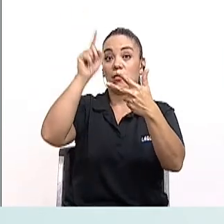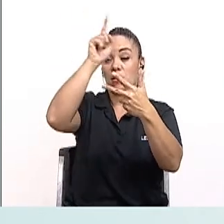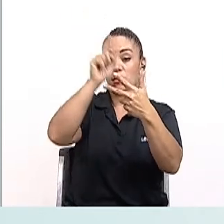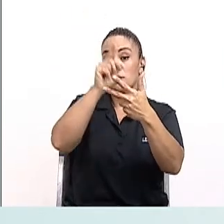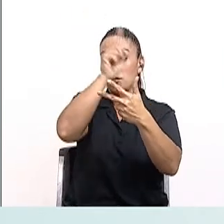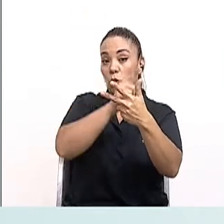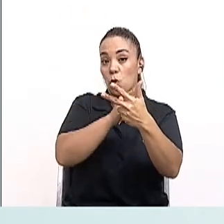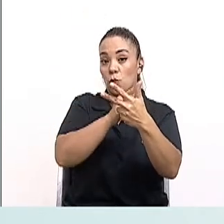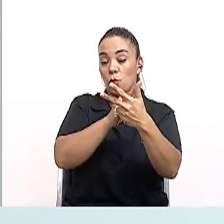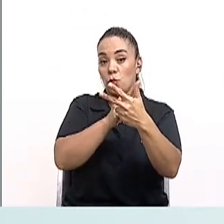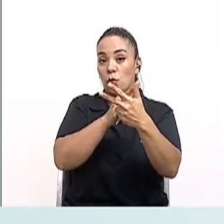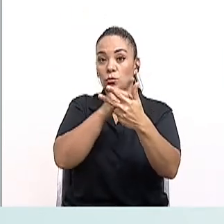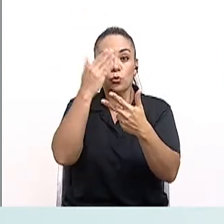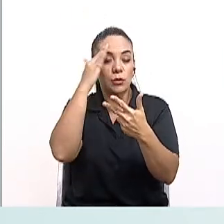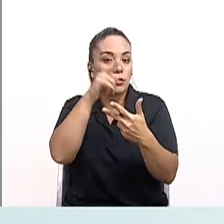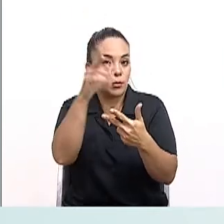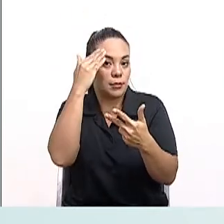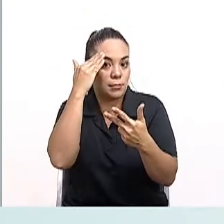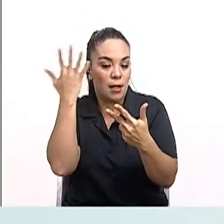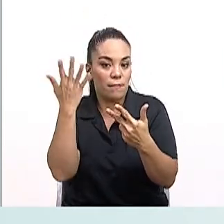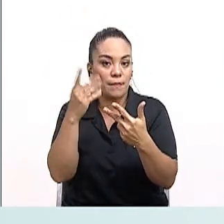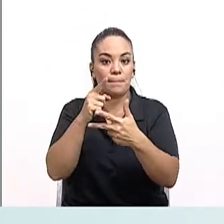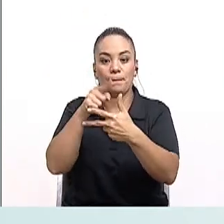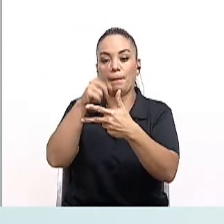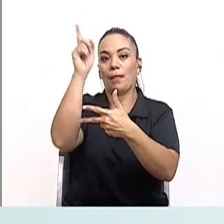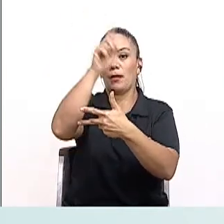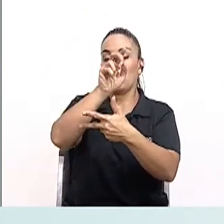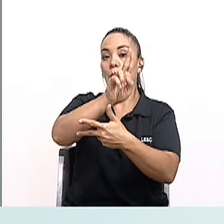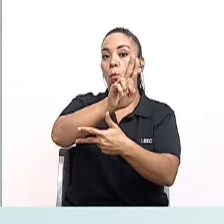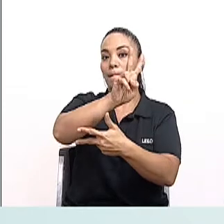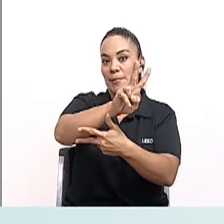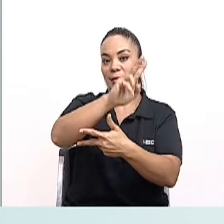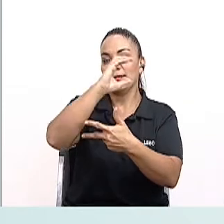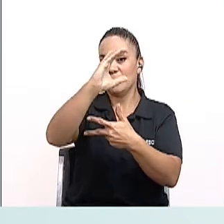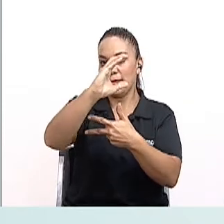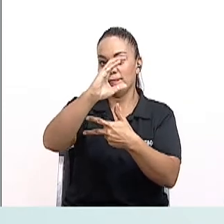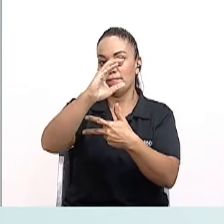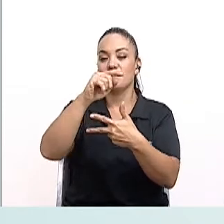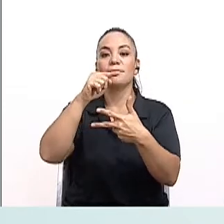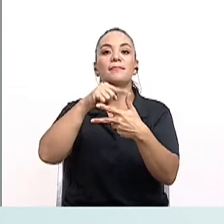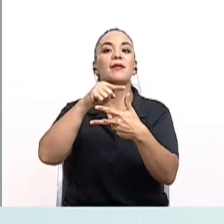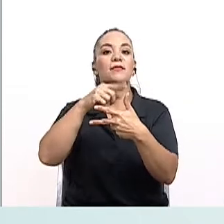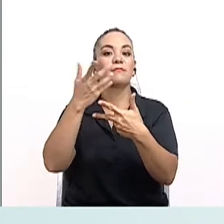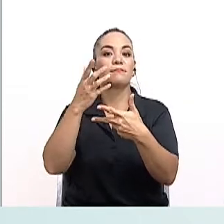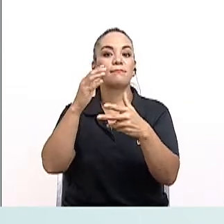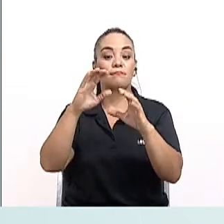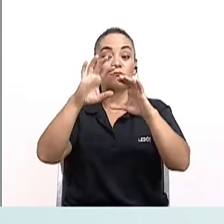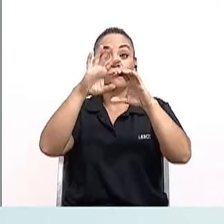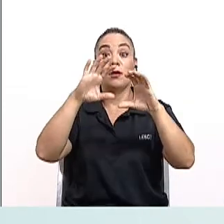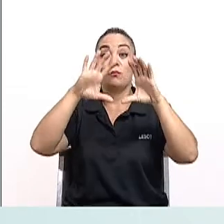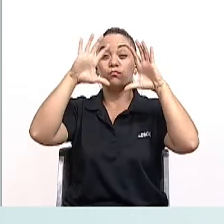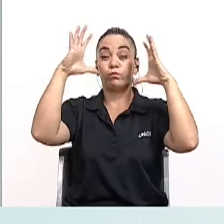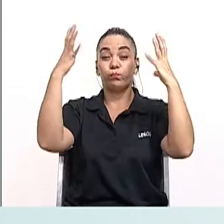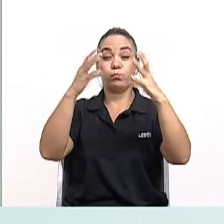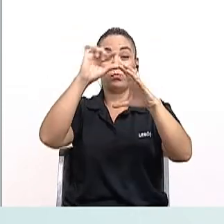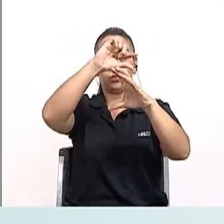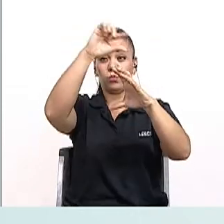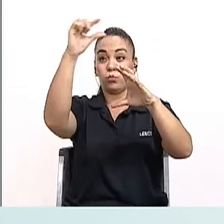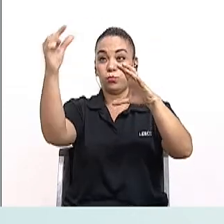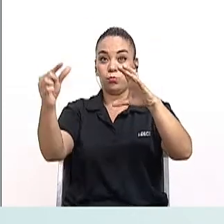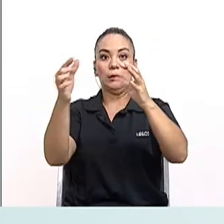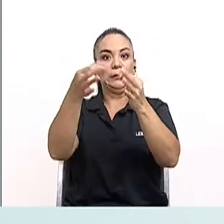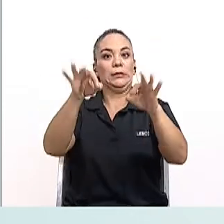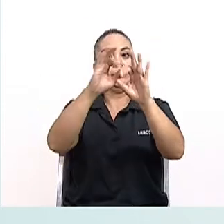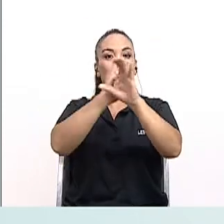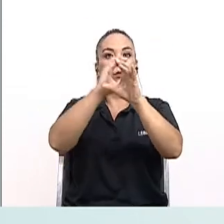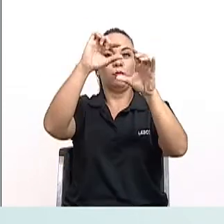escuchado hablar de esos 3 tipos de radiación? Radiación ultravioleta tipo C, que es filtrada por la capa de ozono. Por eso es muy importante cuidar la capa